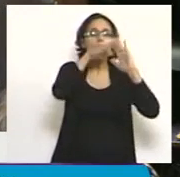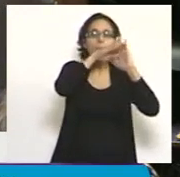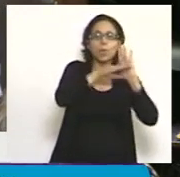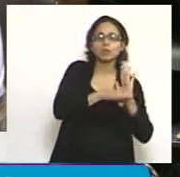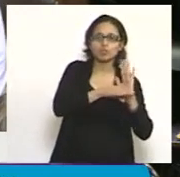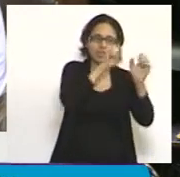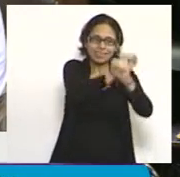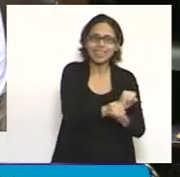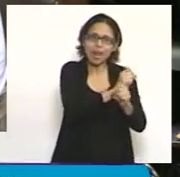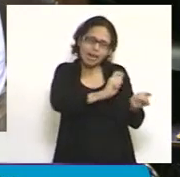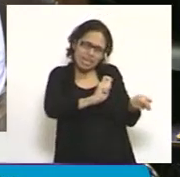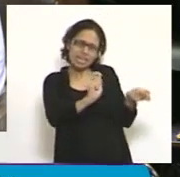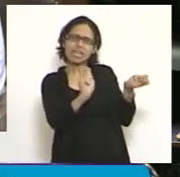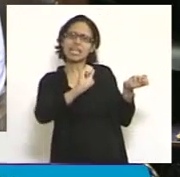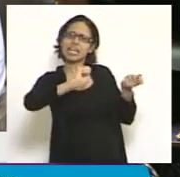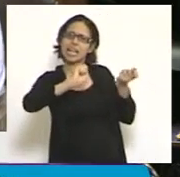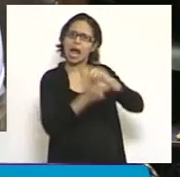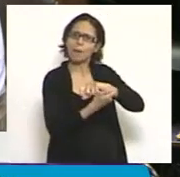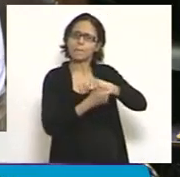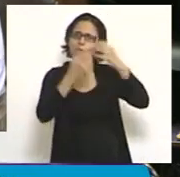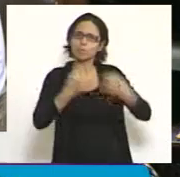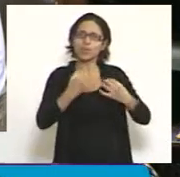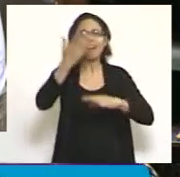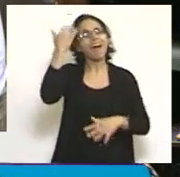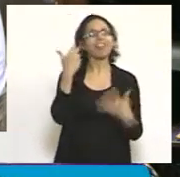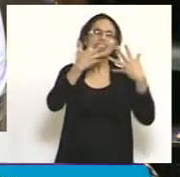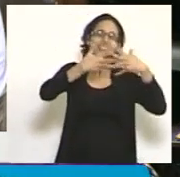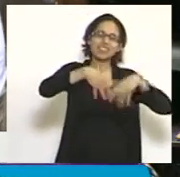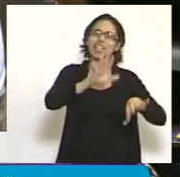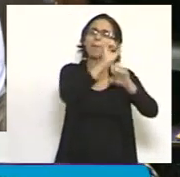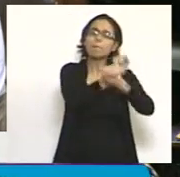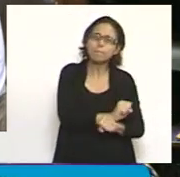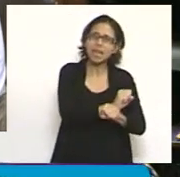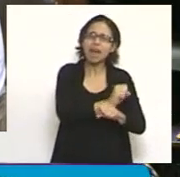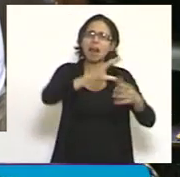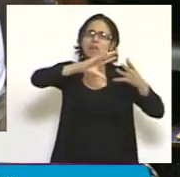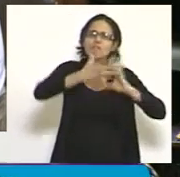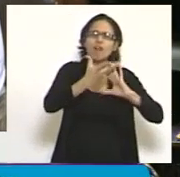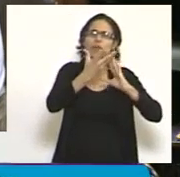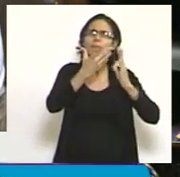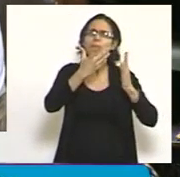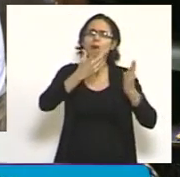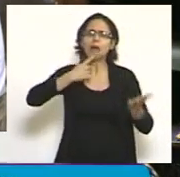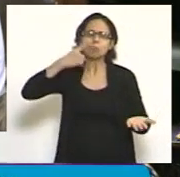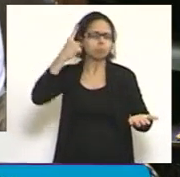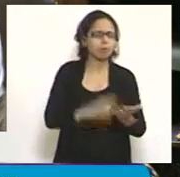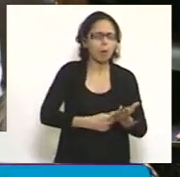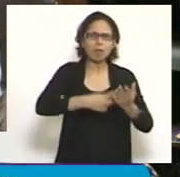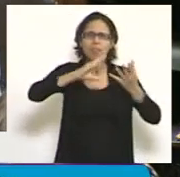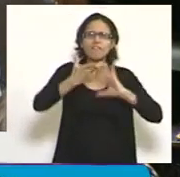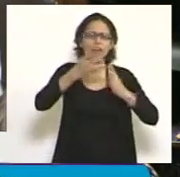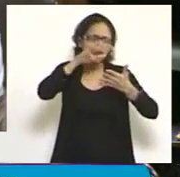que hiciera de aquel sistema penal inquisitivo,